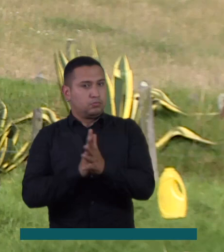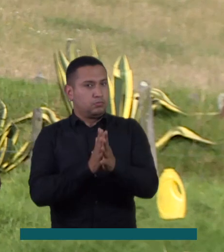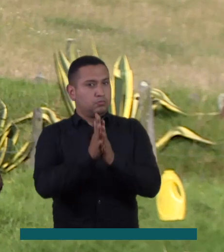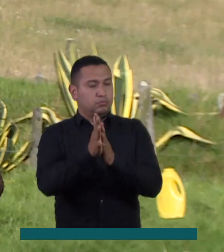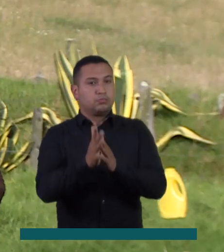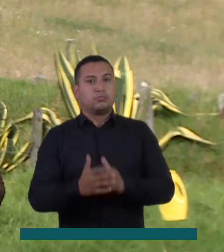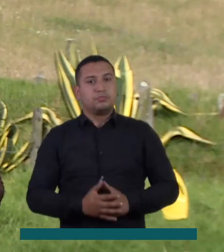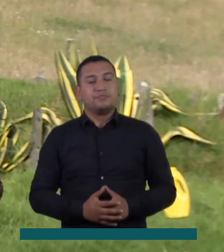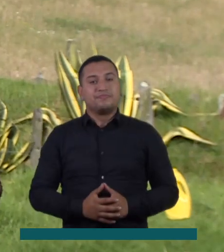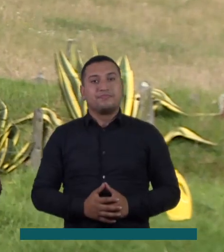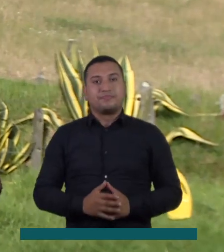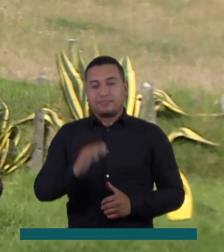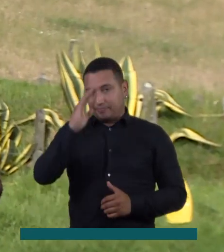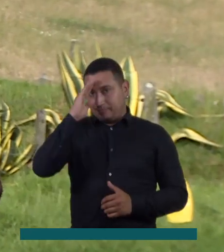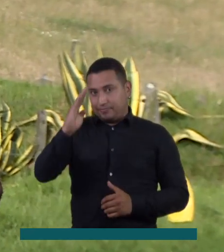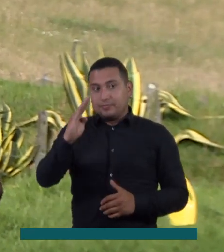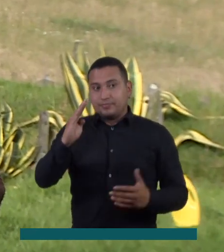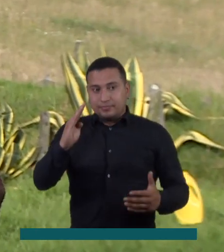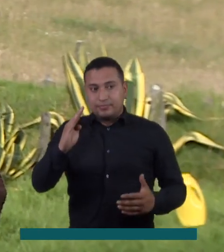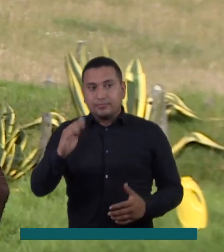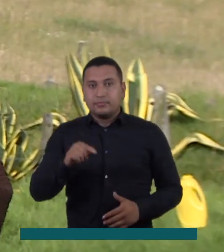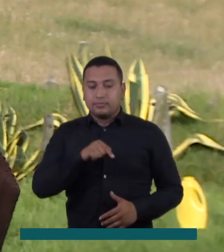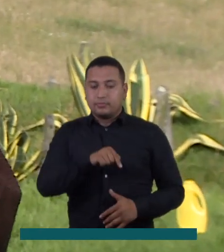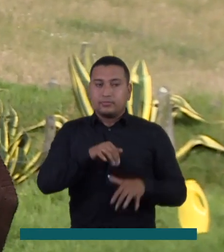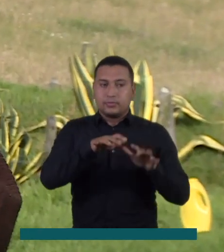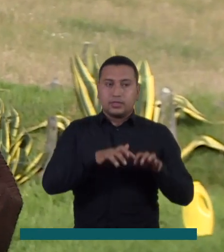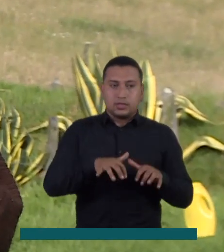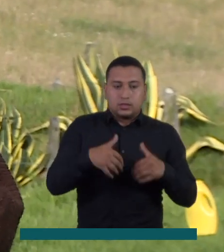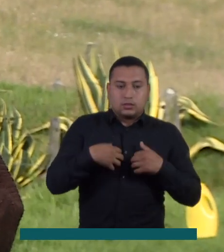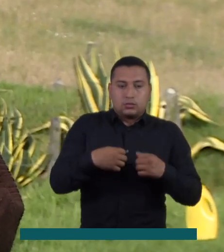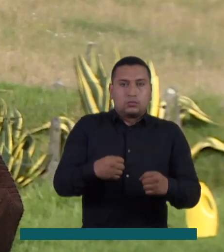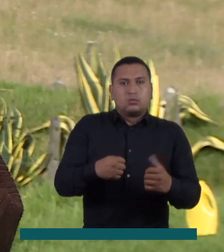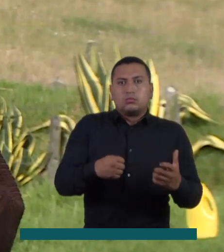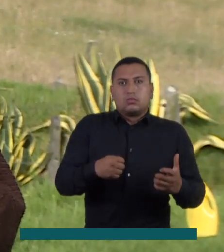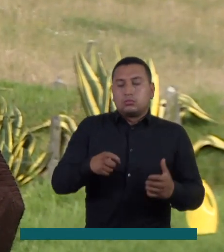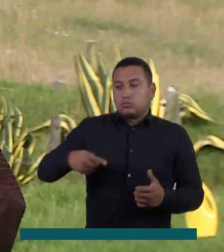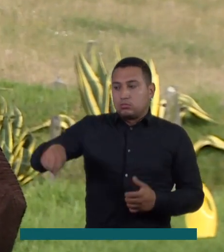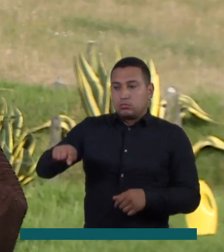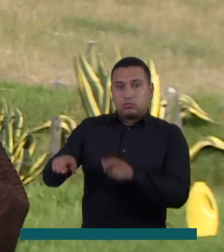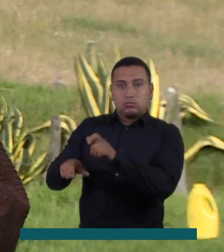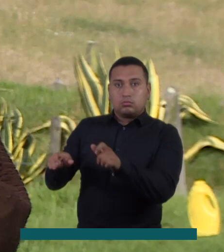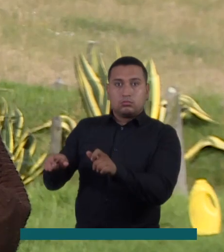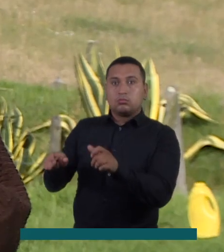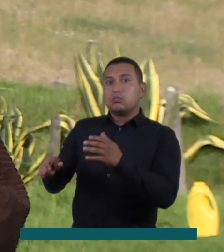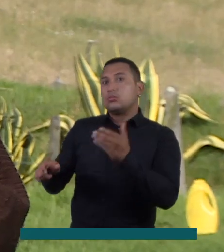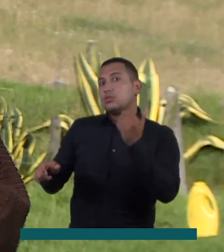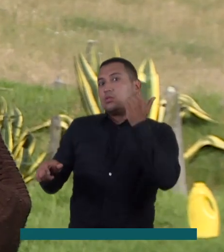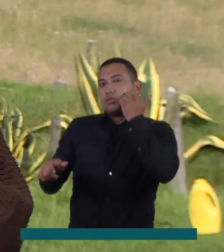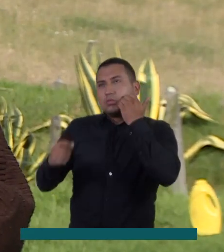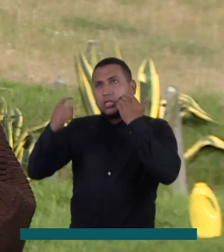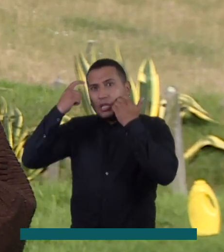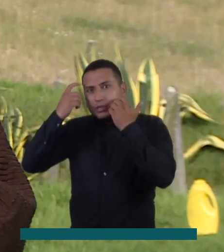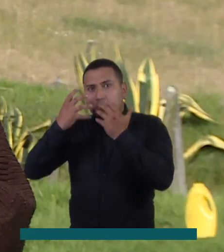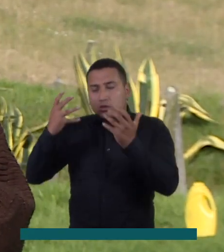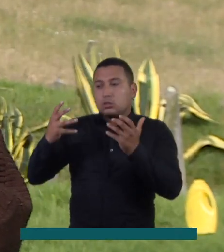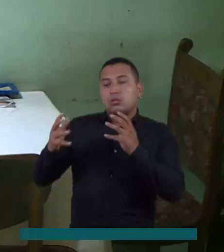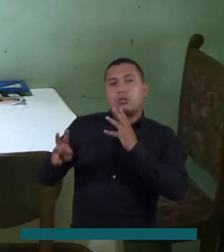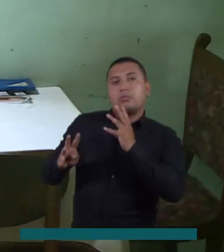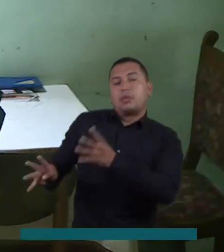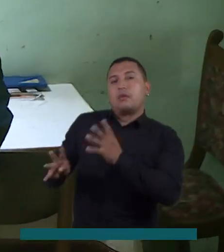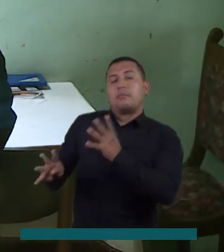Hola Mabel, pues la iniciativa nace de la Secretaría de Salud y busca acabar con los casos de abandono de pacientes por parte de sus familiares.